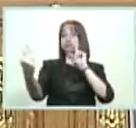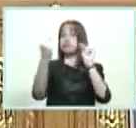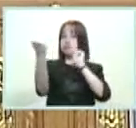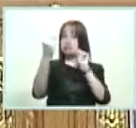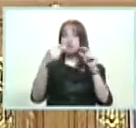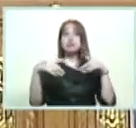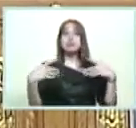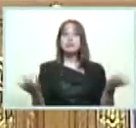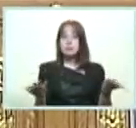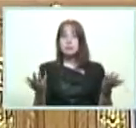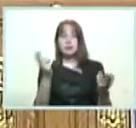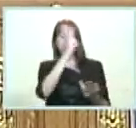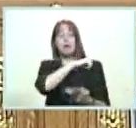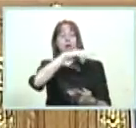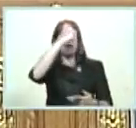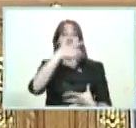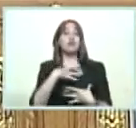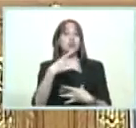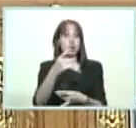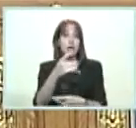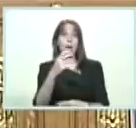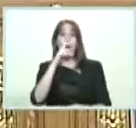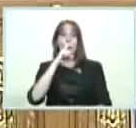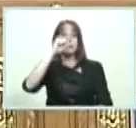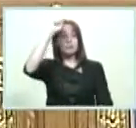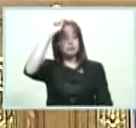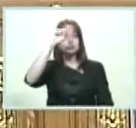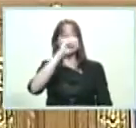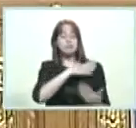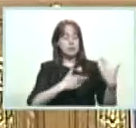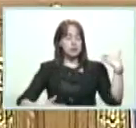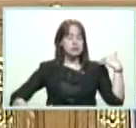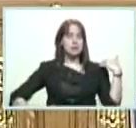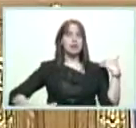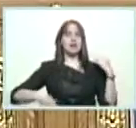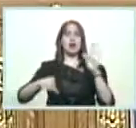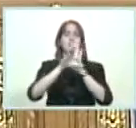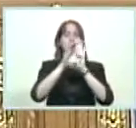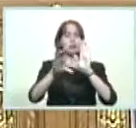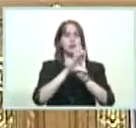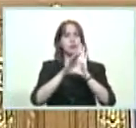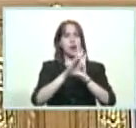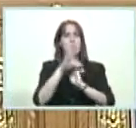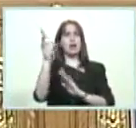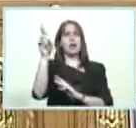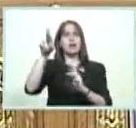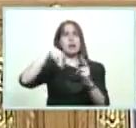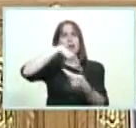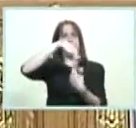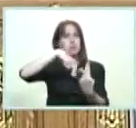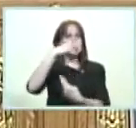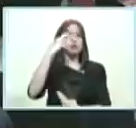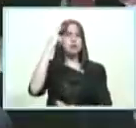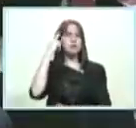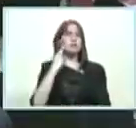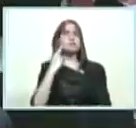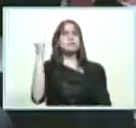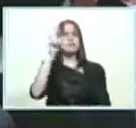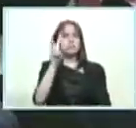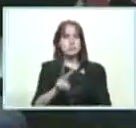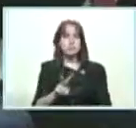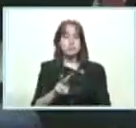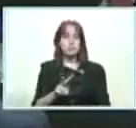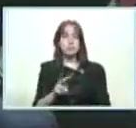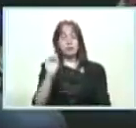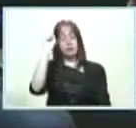Aquí está el jefe de su interés, Nicolás Maduro Moro, presidente constitucional de la República Bolivariana de Venezuela.